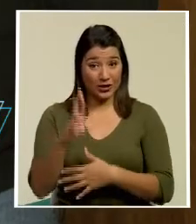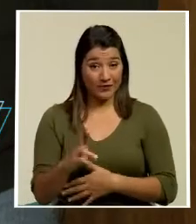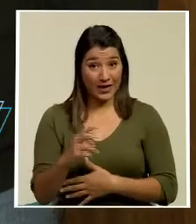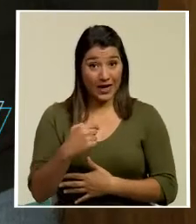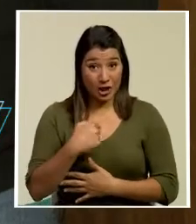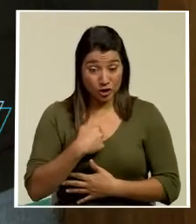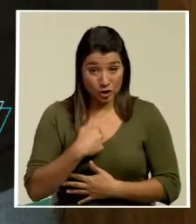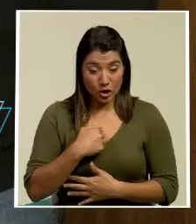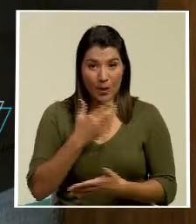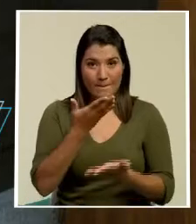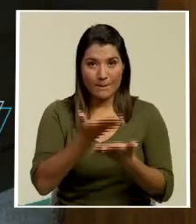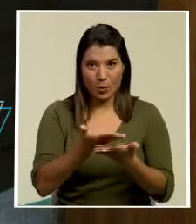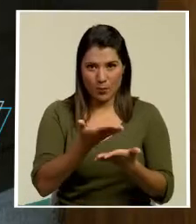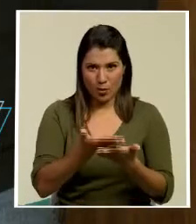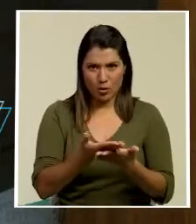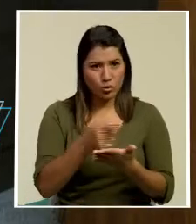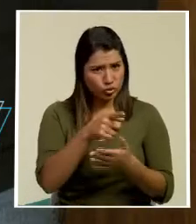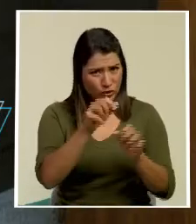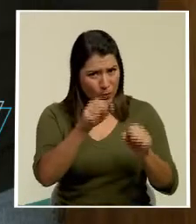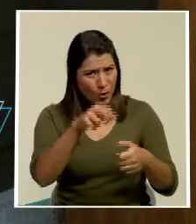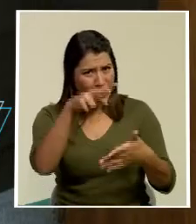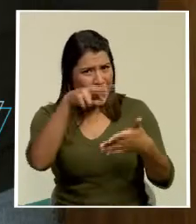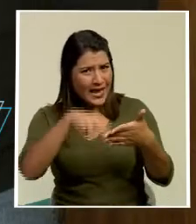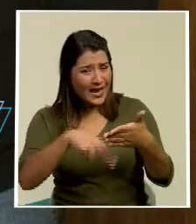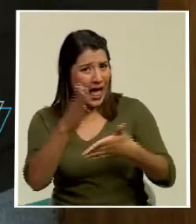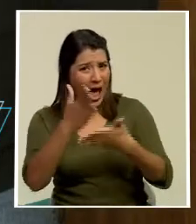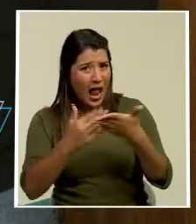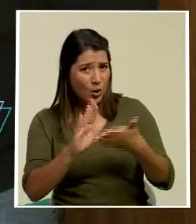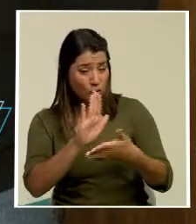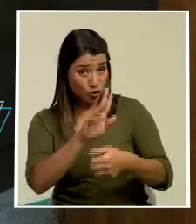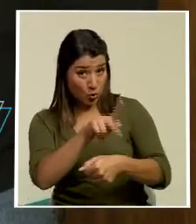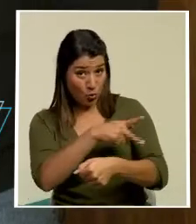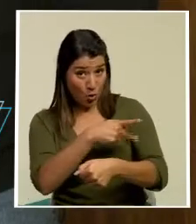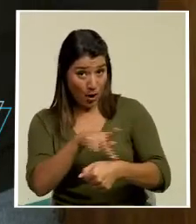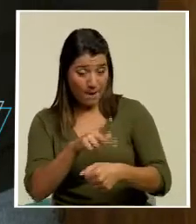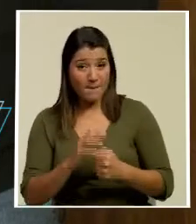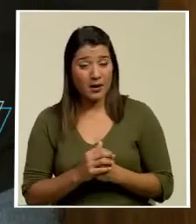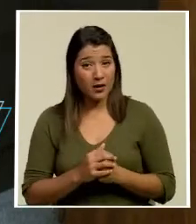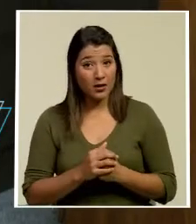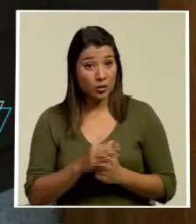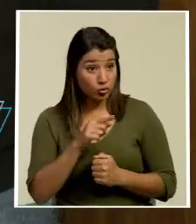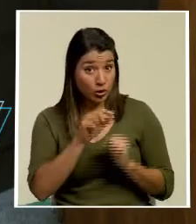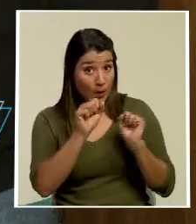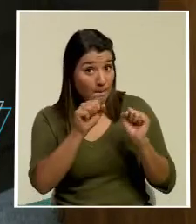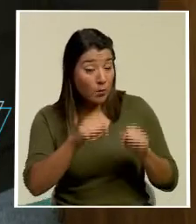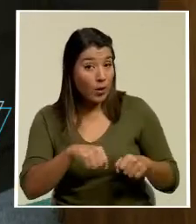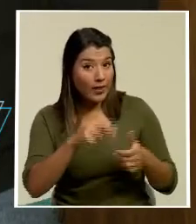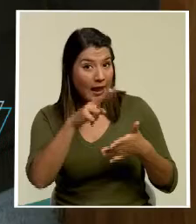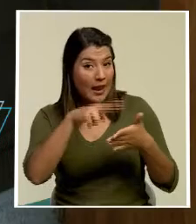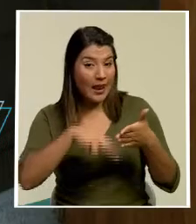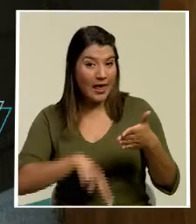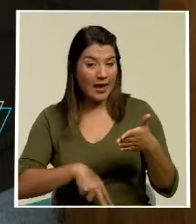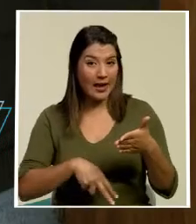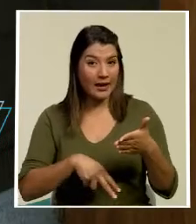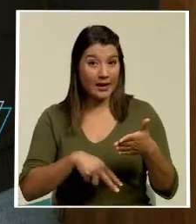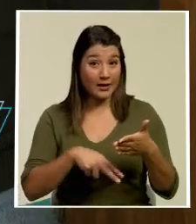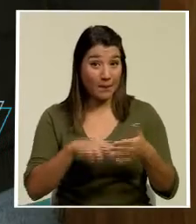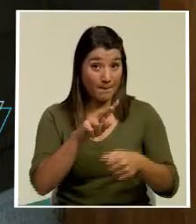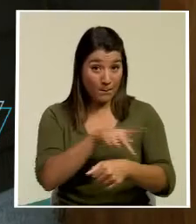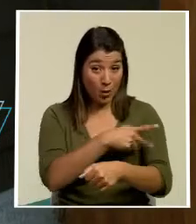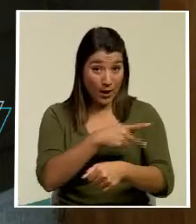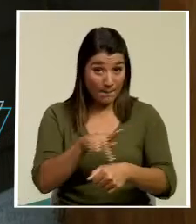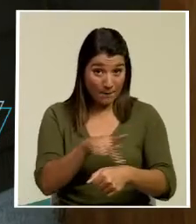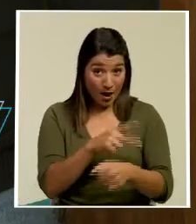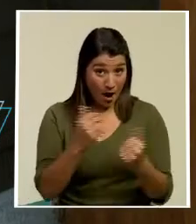que nos leas algo de tu trabajo. ¿Te animás con un texto, con uno de tus textos,